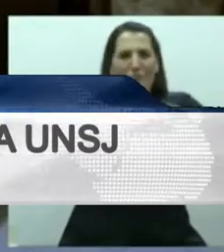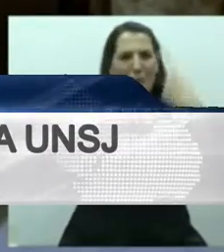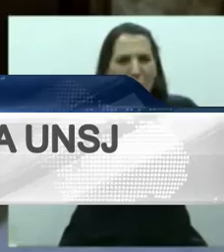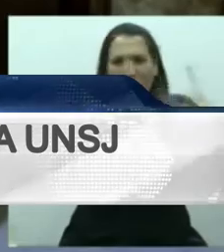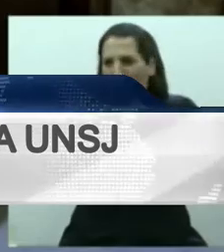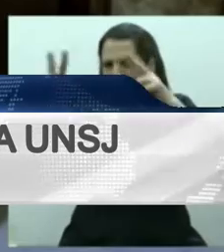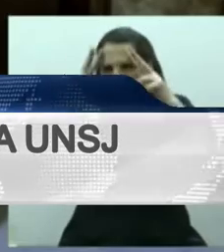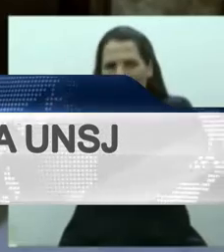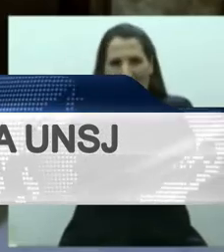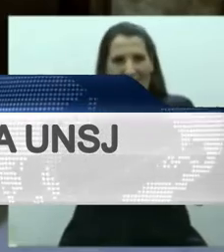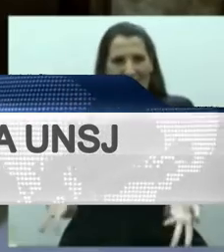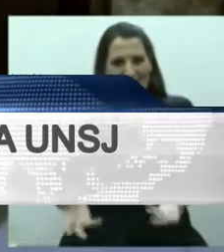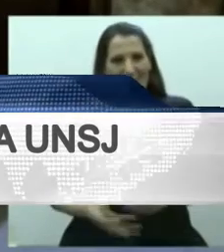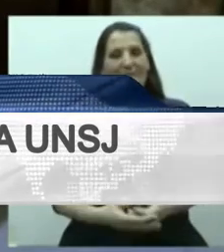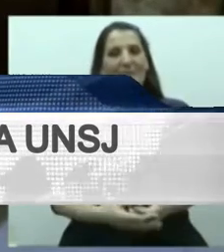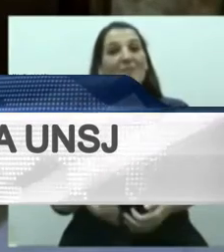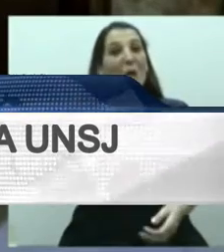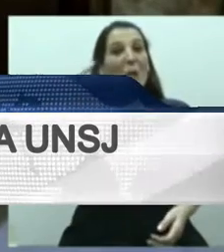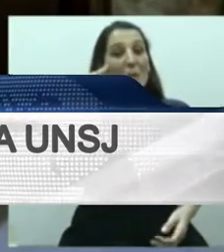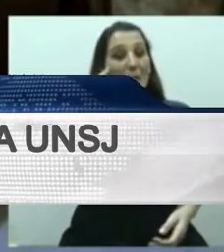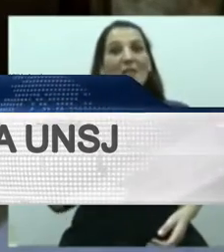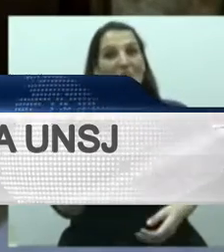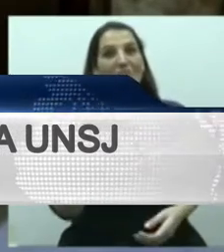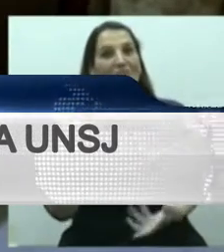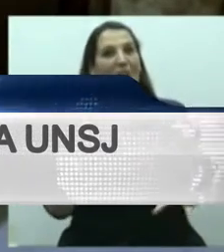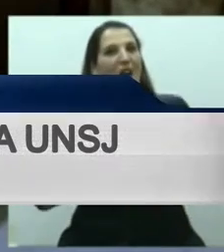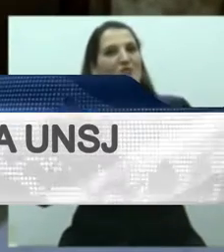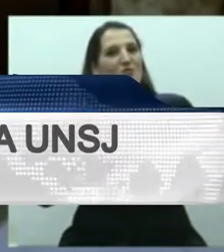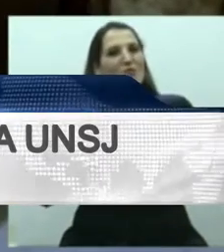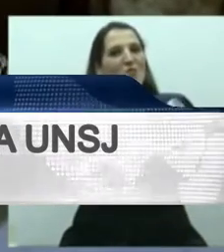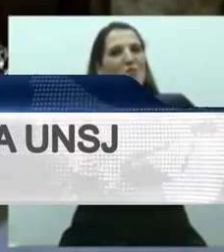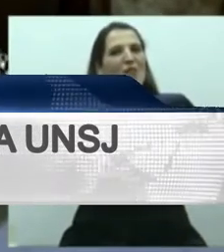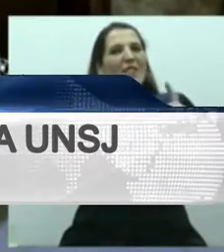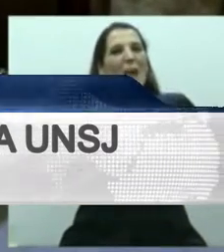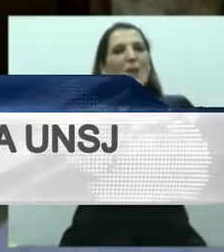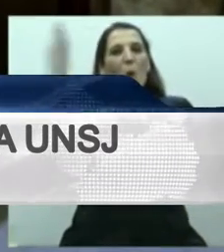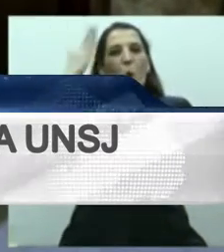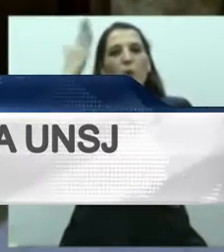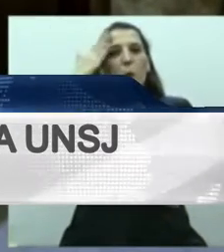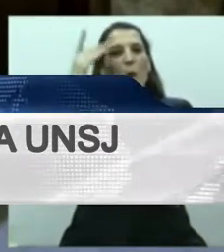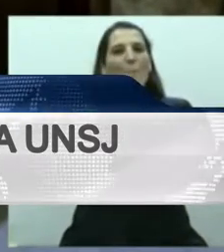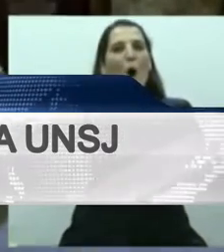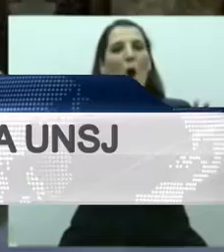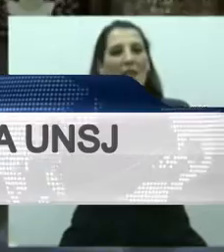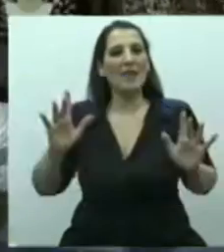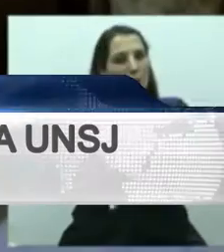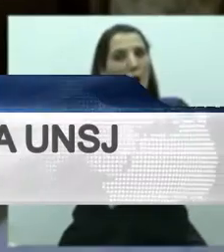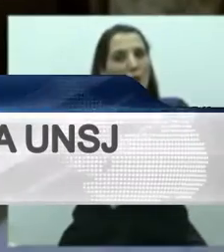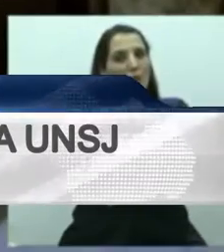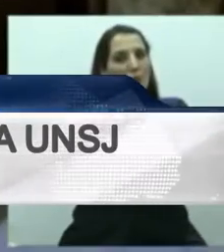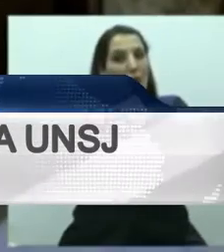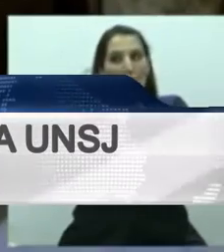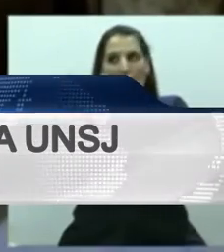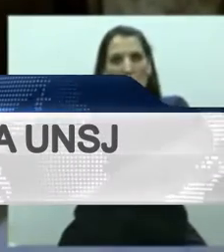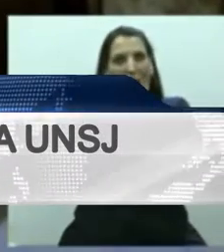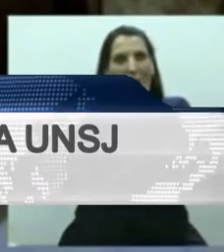alguna vez estaba muy claro y se seguía esa tendencia, pero dada la falta de llamados a concurso,